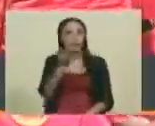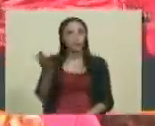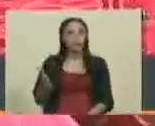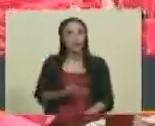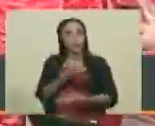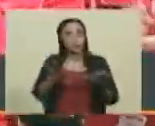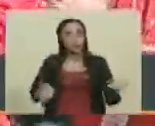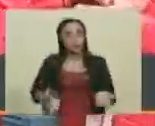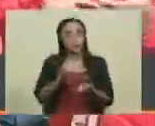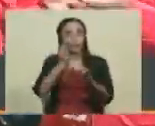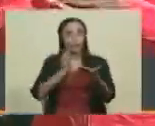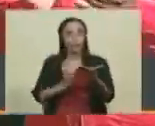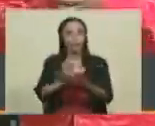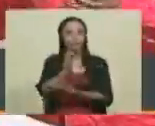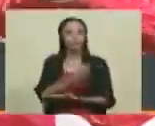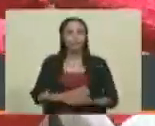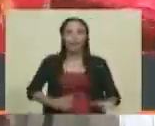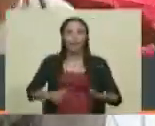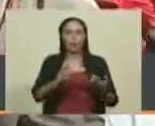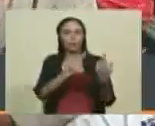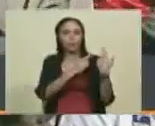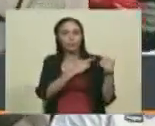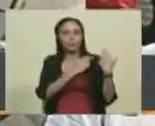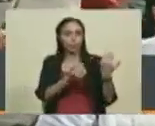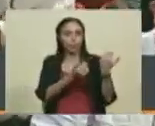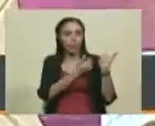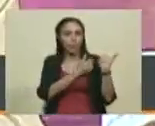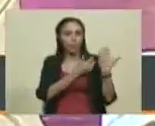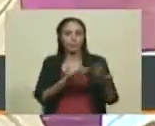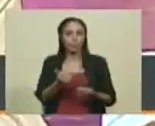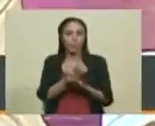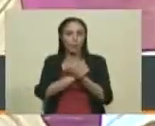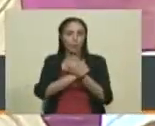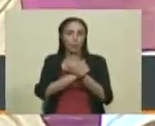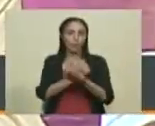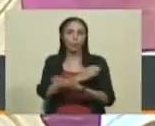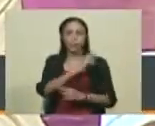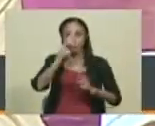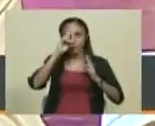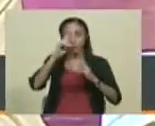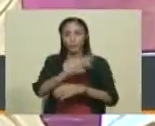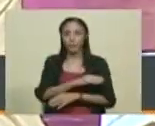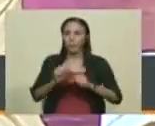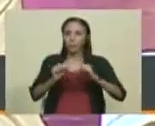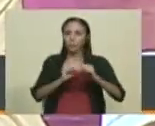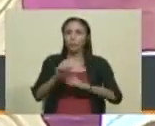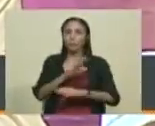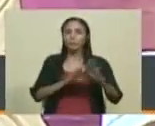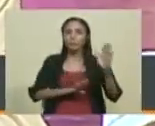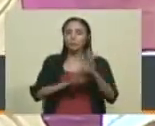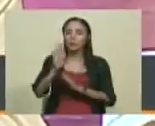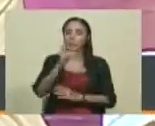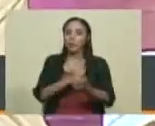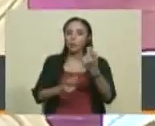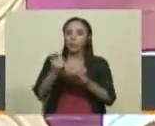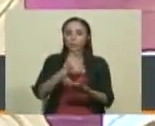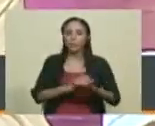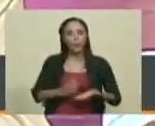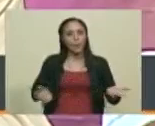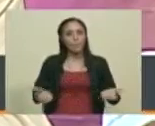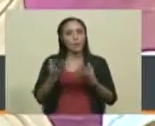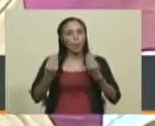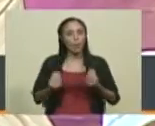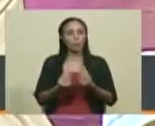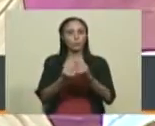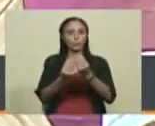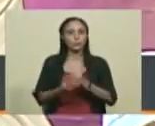Vamos adelante con un compromiso jurado, con amor, en el gran motor petrolífero de Venezuela. Vamos a